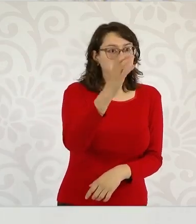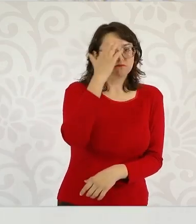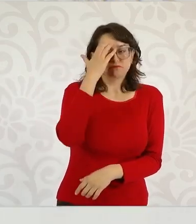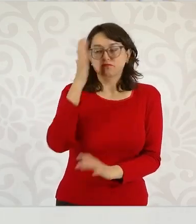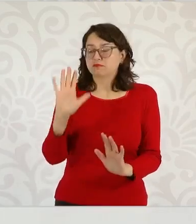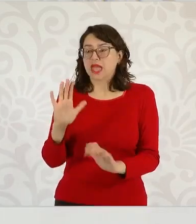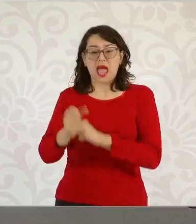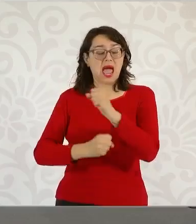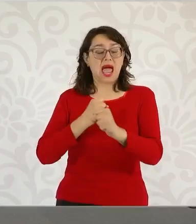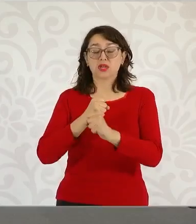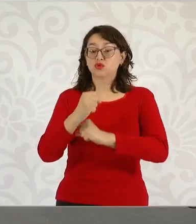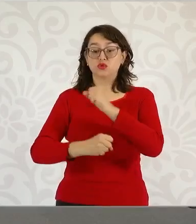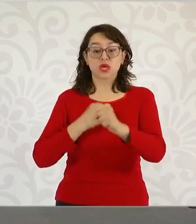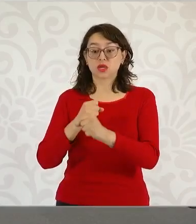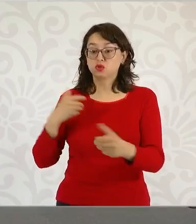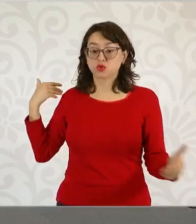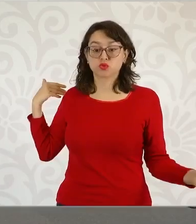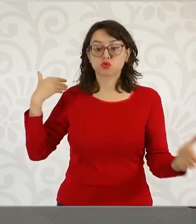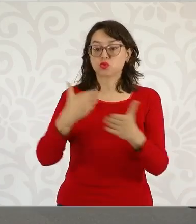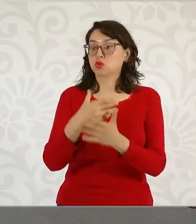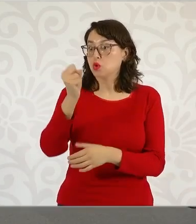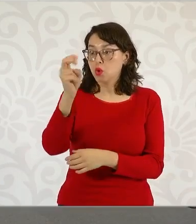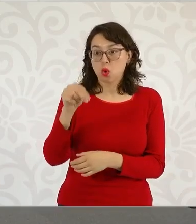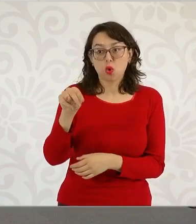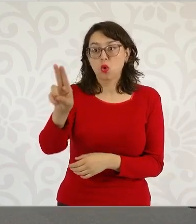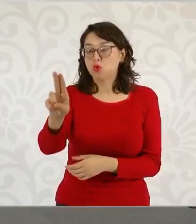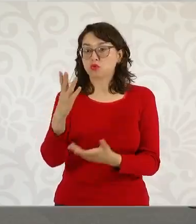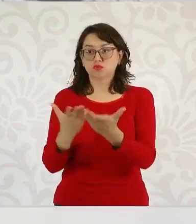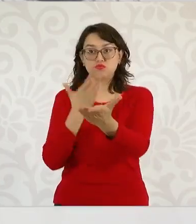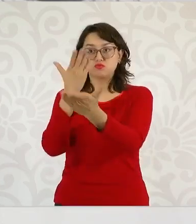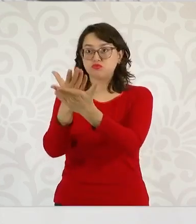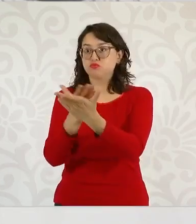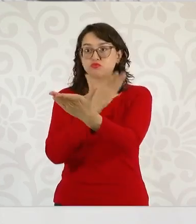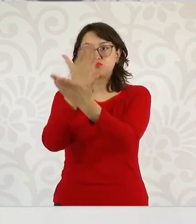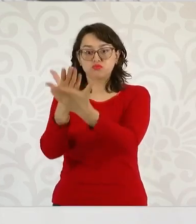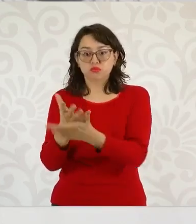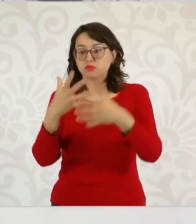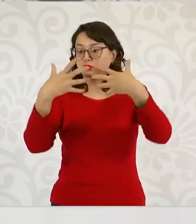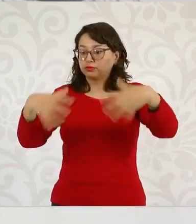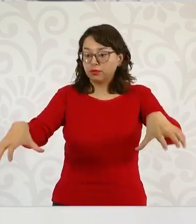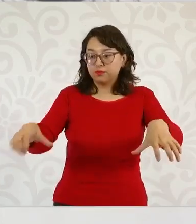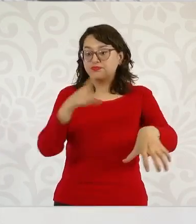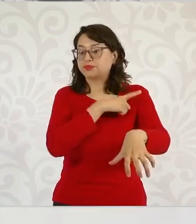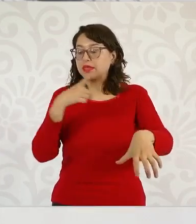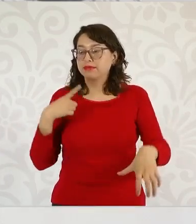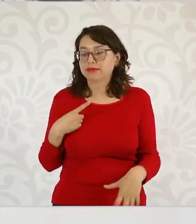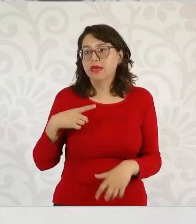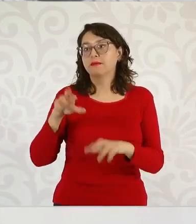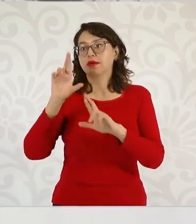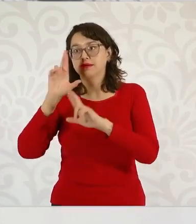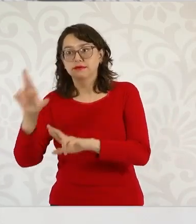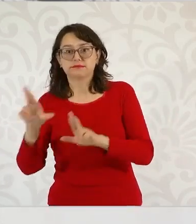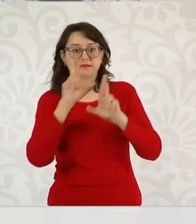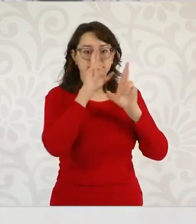años, porque se reconozcan los dos estados. También hemos condenado agresiones a población civil y siempre